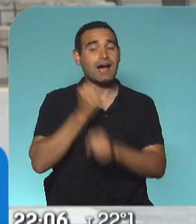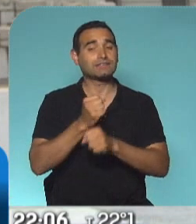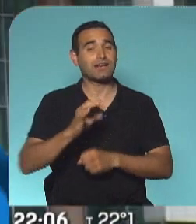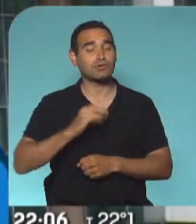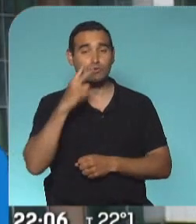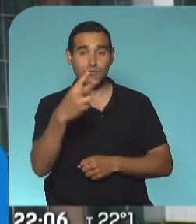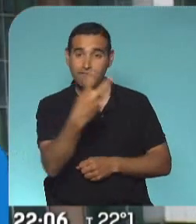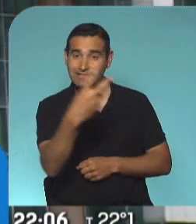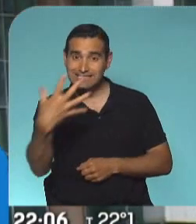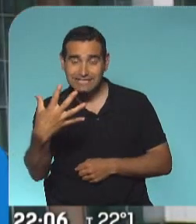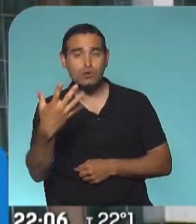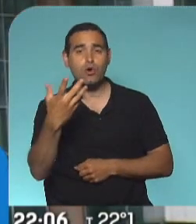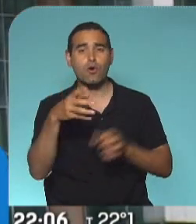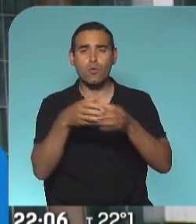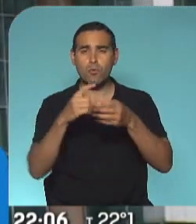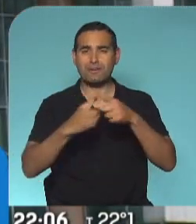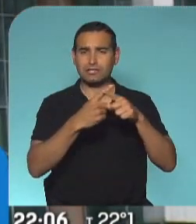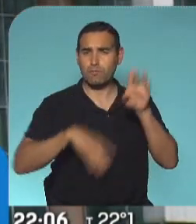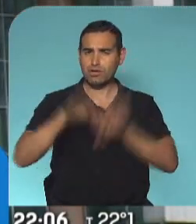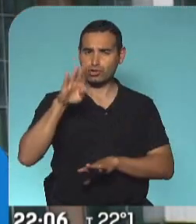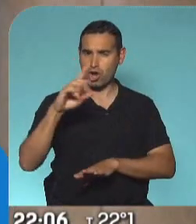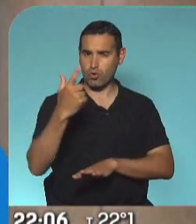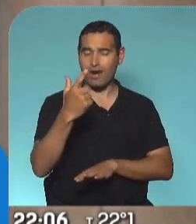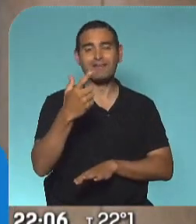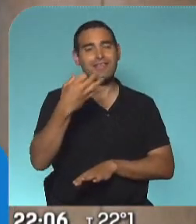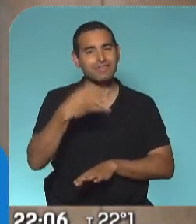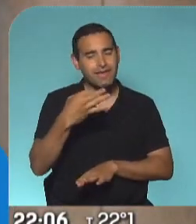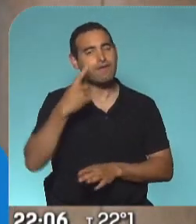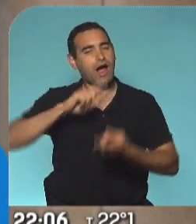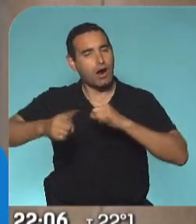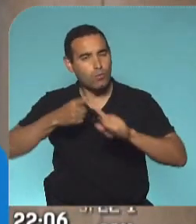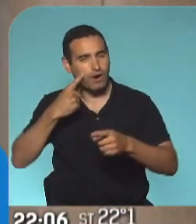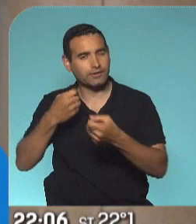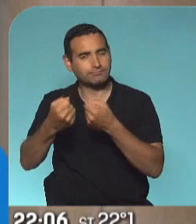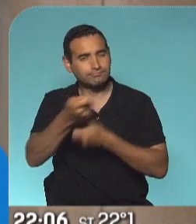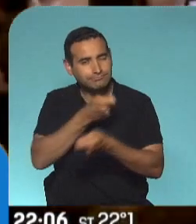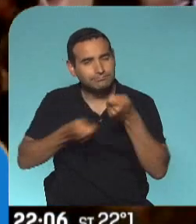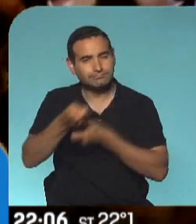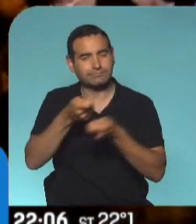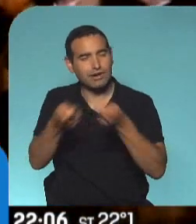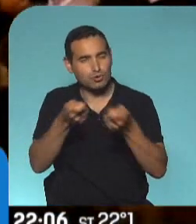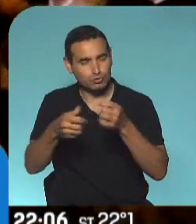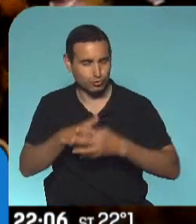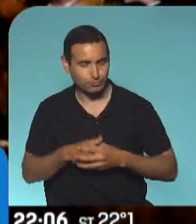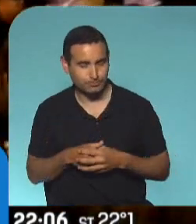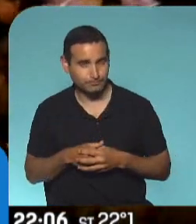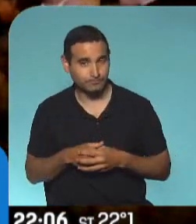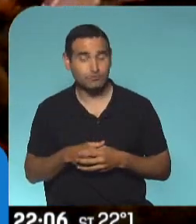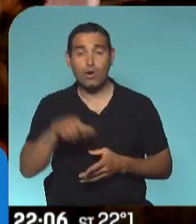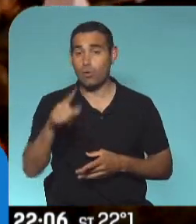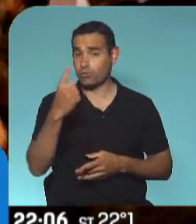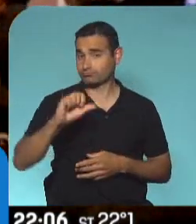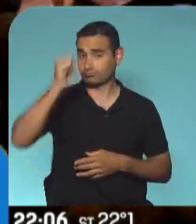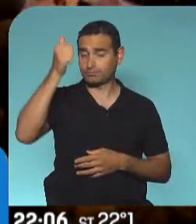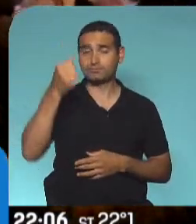ningún partido contará con mayoría absoluta y, por lo tanto, serán tiempos de acuerdos y negociaciones. Uno de los grandes ganadores en esta